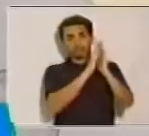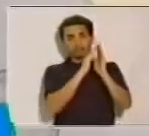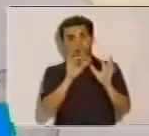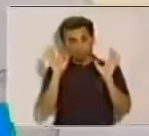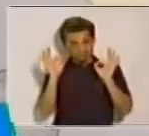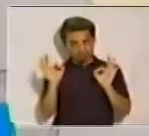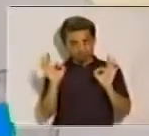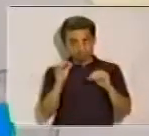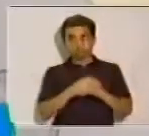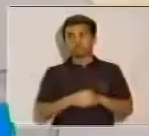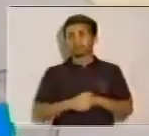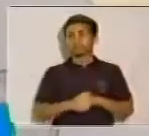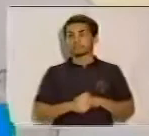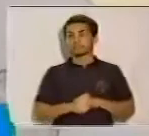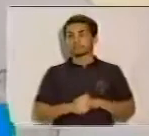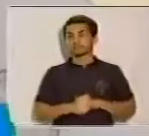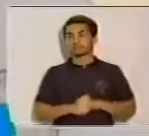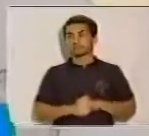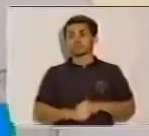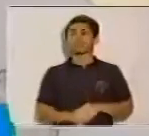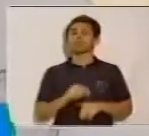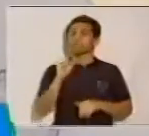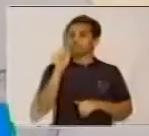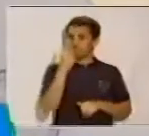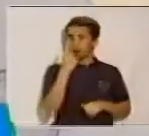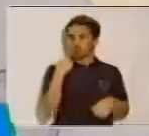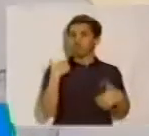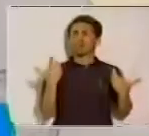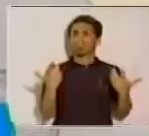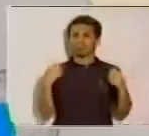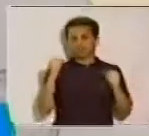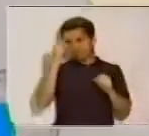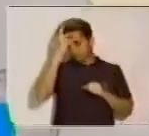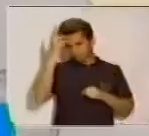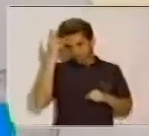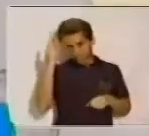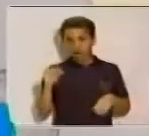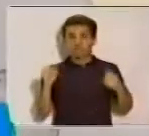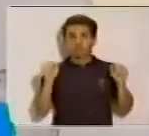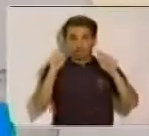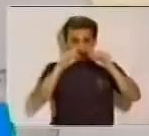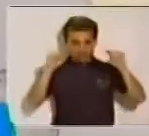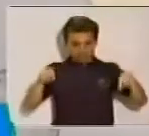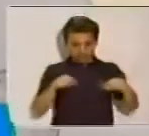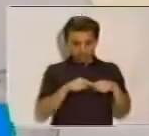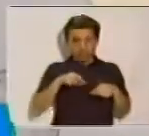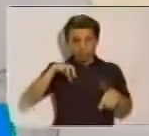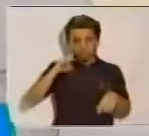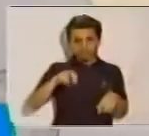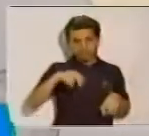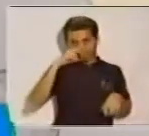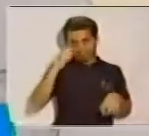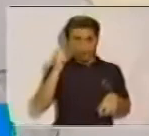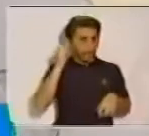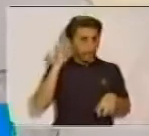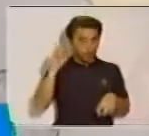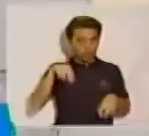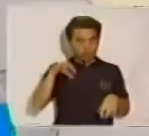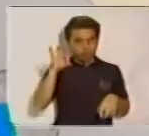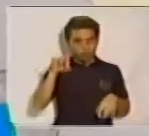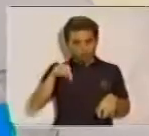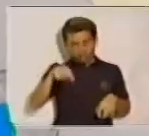claro? Primero realizar la figura y luego agregarle las pestañas que vemos